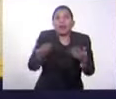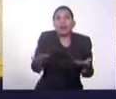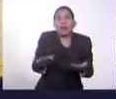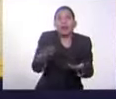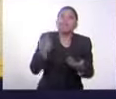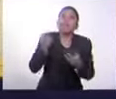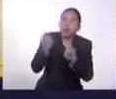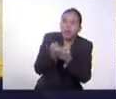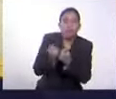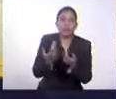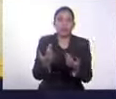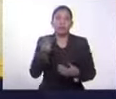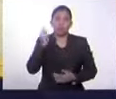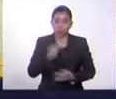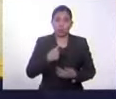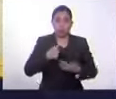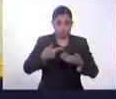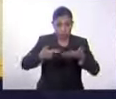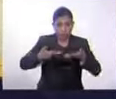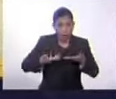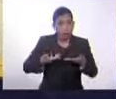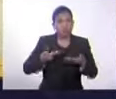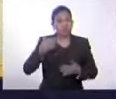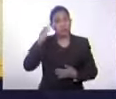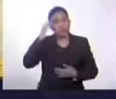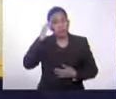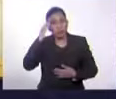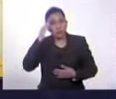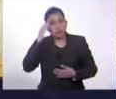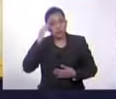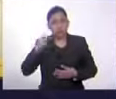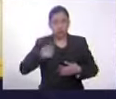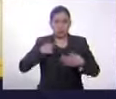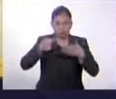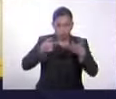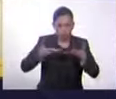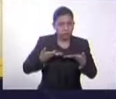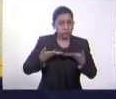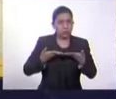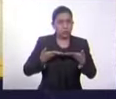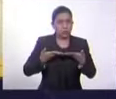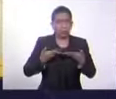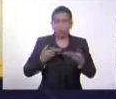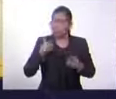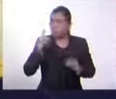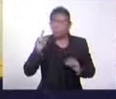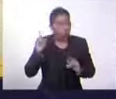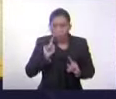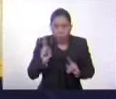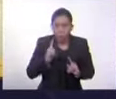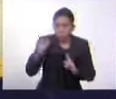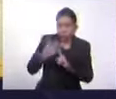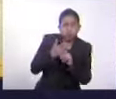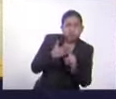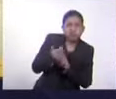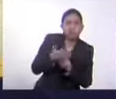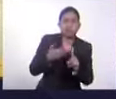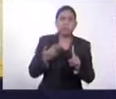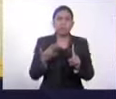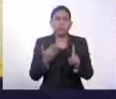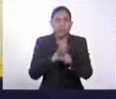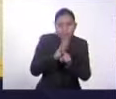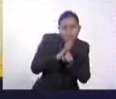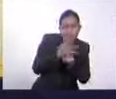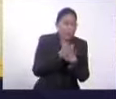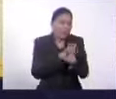Sí. Todos y todas deben de conocer que tienen derechos a que no se les puede vulnerar, ¿verdad?, su integridad física.